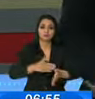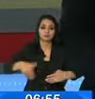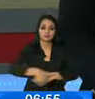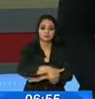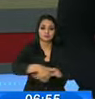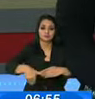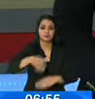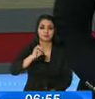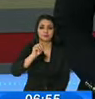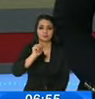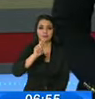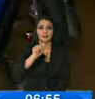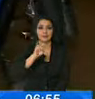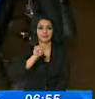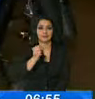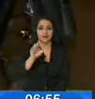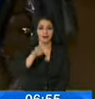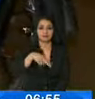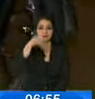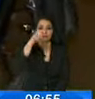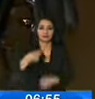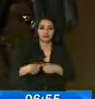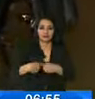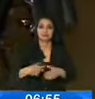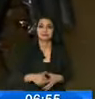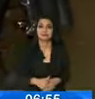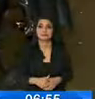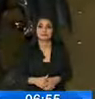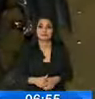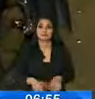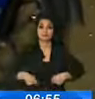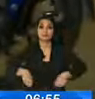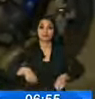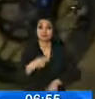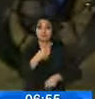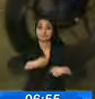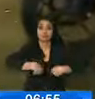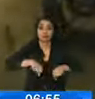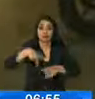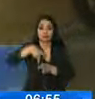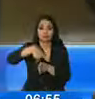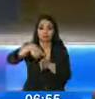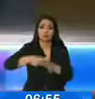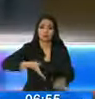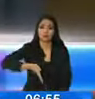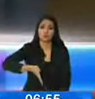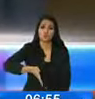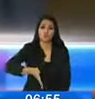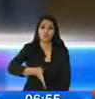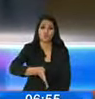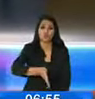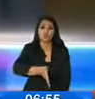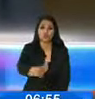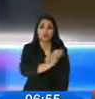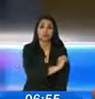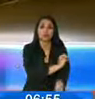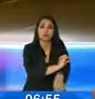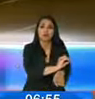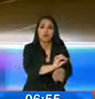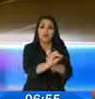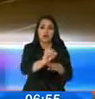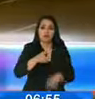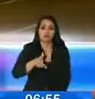de Quito. En esta motocicleta viajaban dos personas por la avenida Occidental en sentido sur-norte, cuando de repente